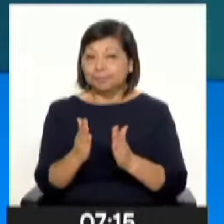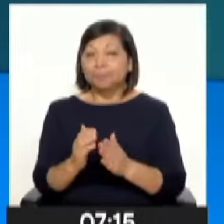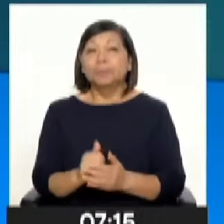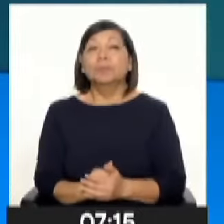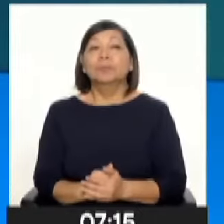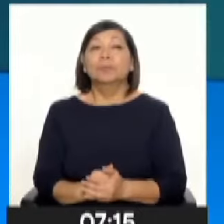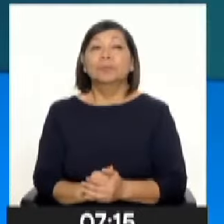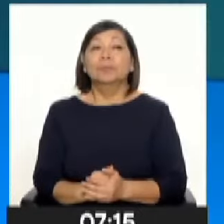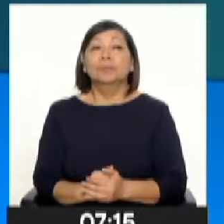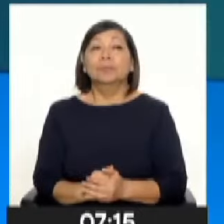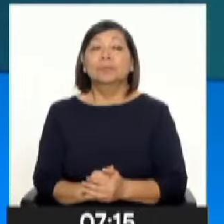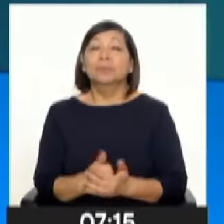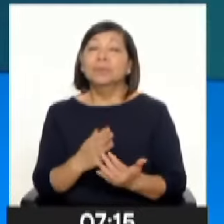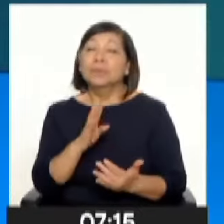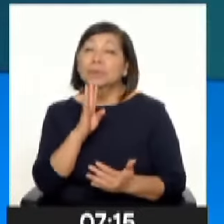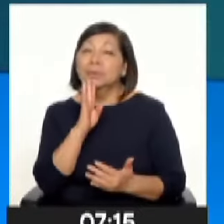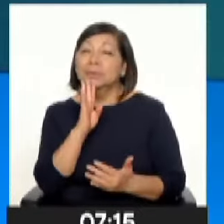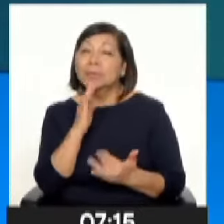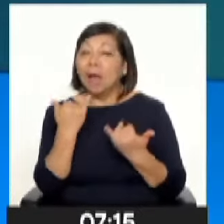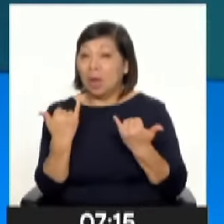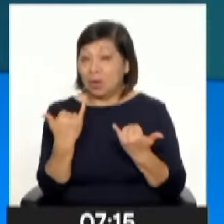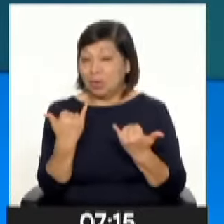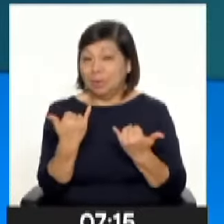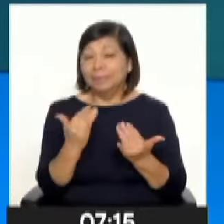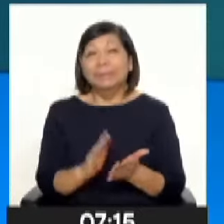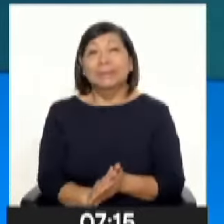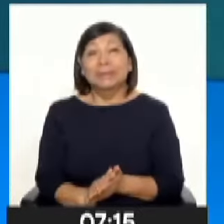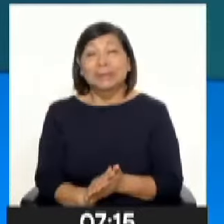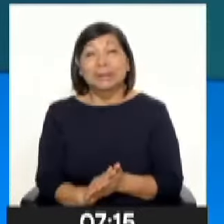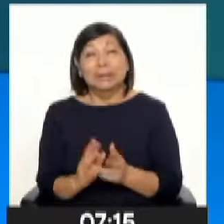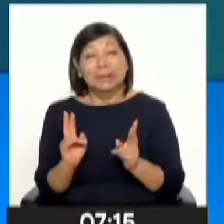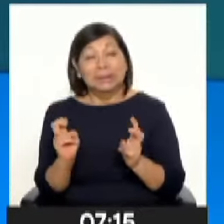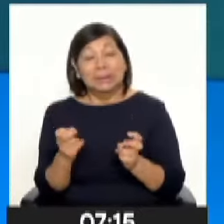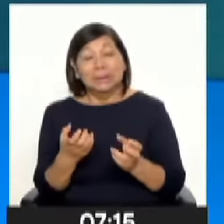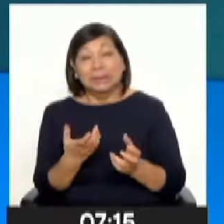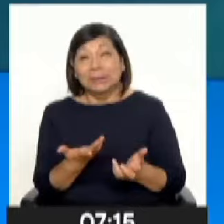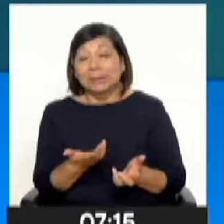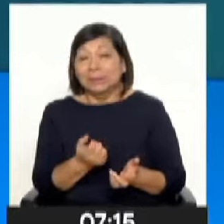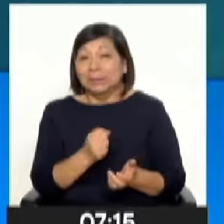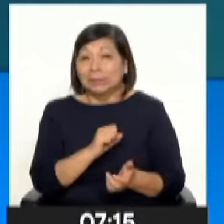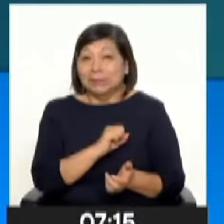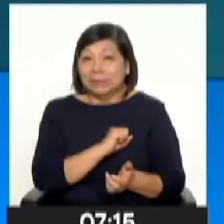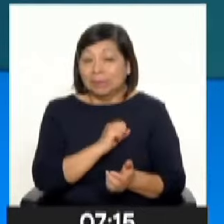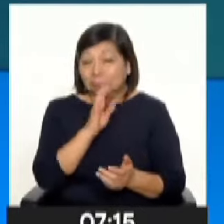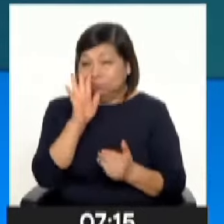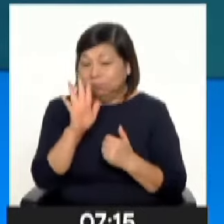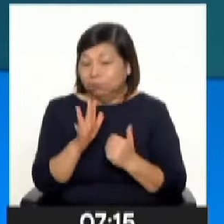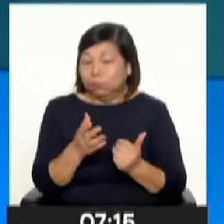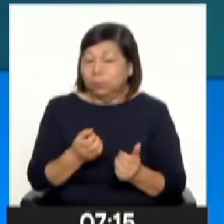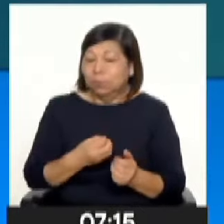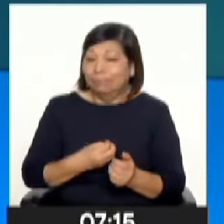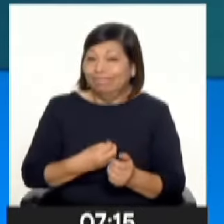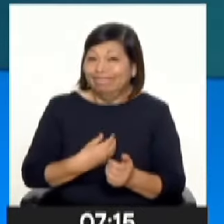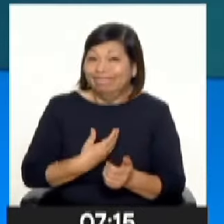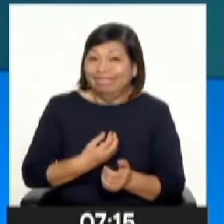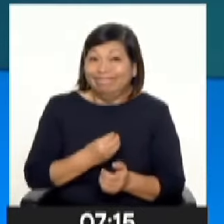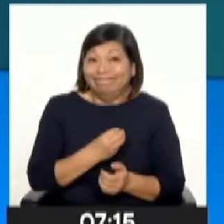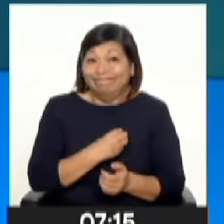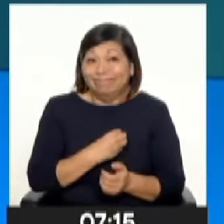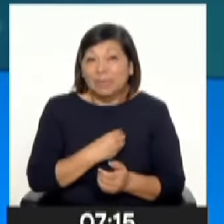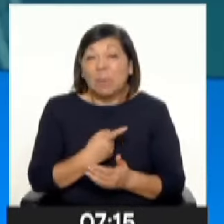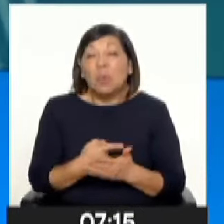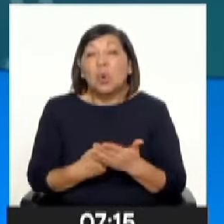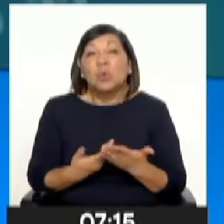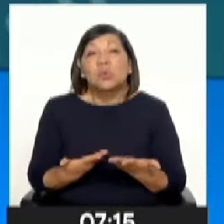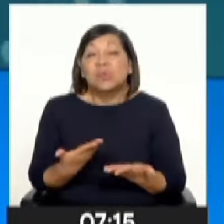vamos a hablar de un tema que sin duda alguna ha tocado nuestros corazones a nivel nacional, nos ha conmocionado, y es